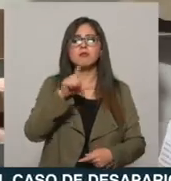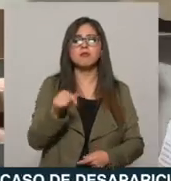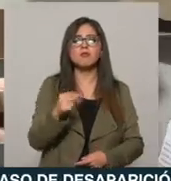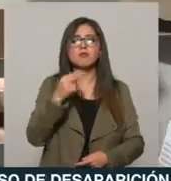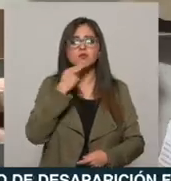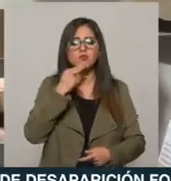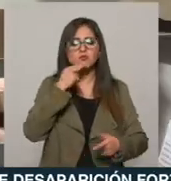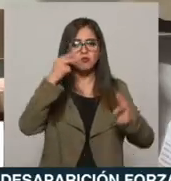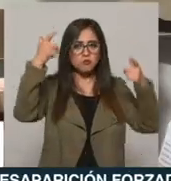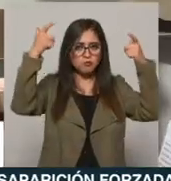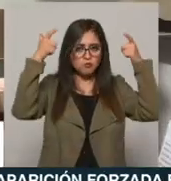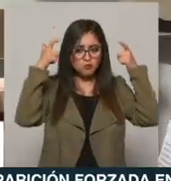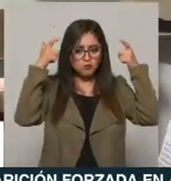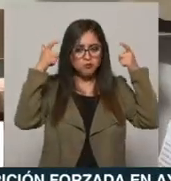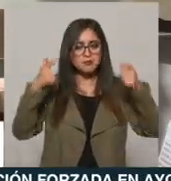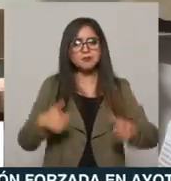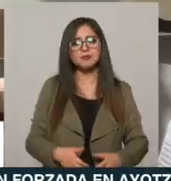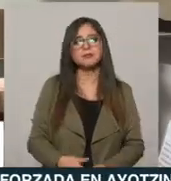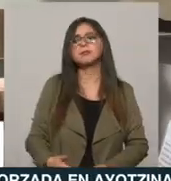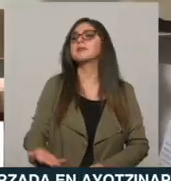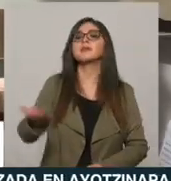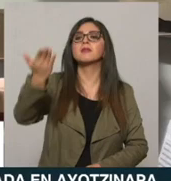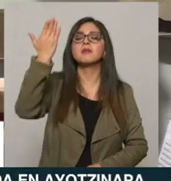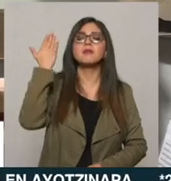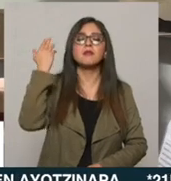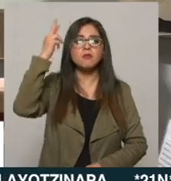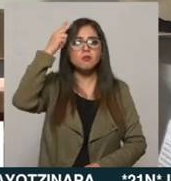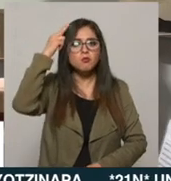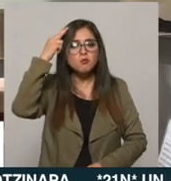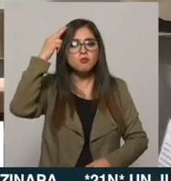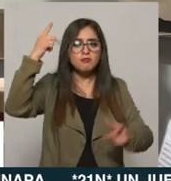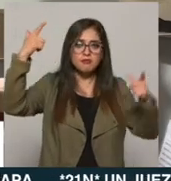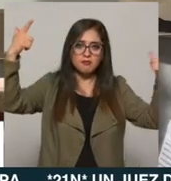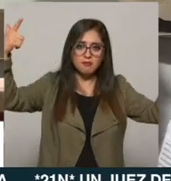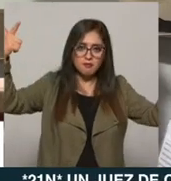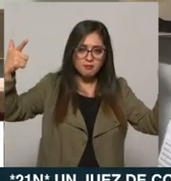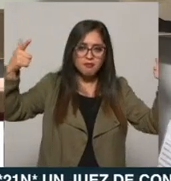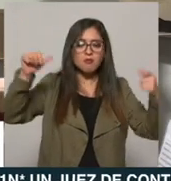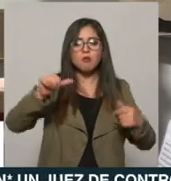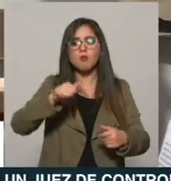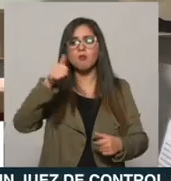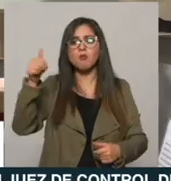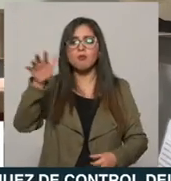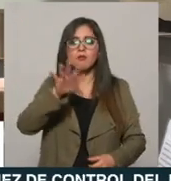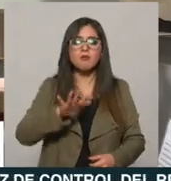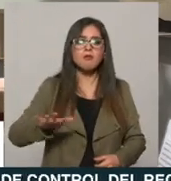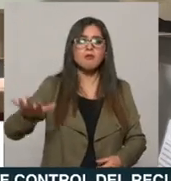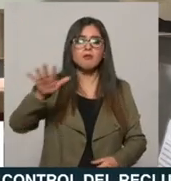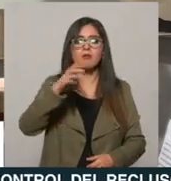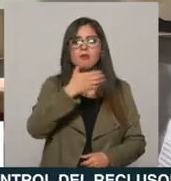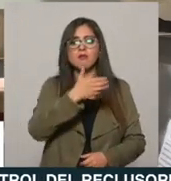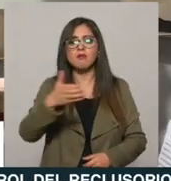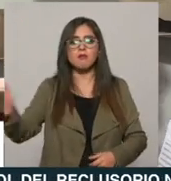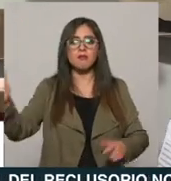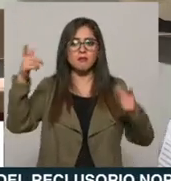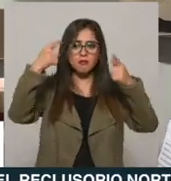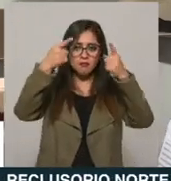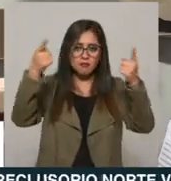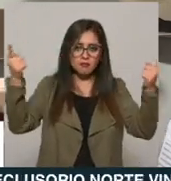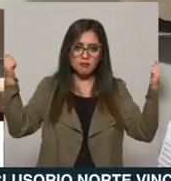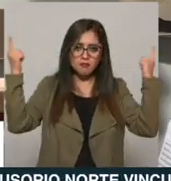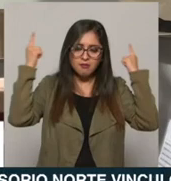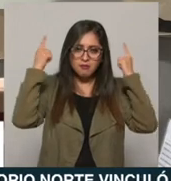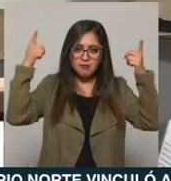la época del porfiriato todo el mundo usaba sombrero, de ala corta, y en provincia usaban sombrero de ala ancha, ¿no? Principalmente las famosas